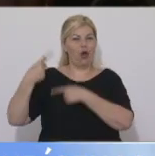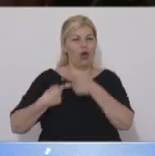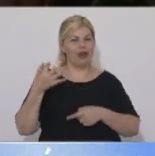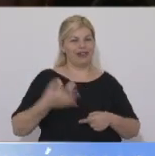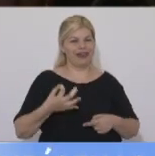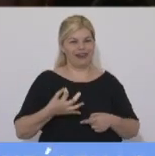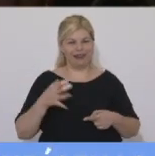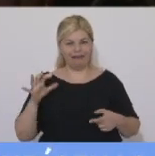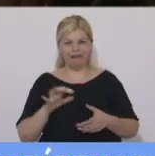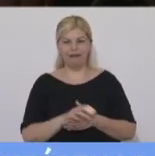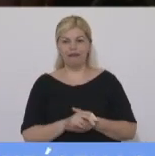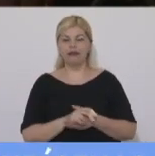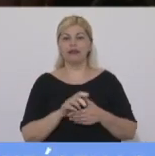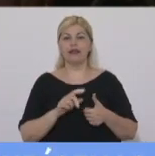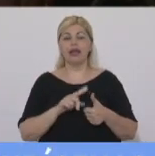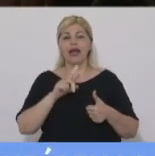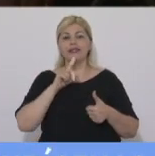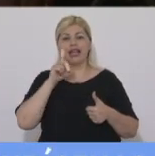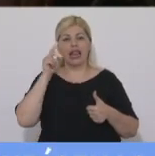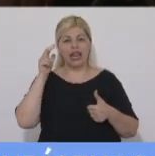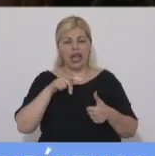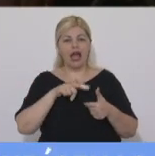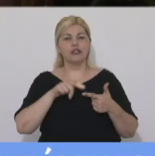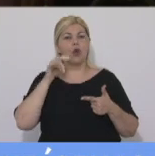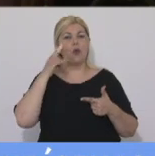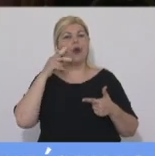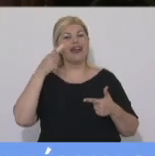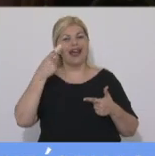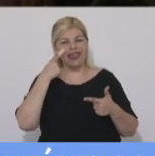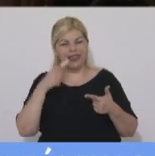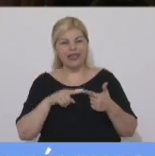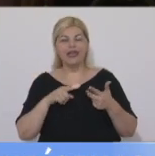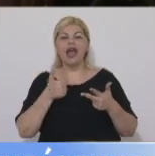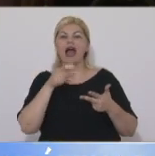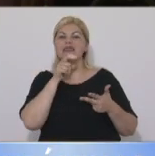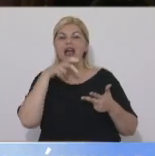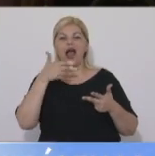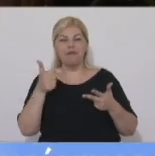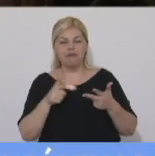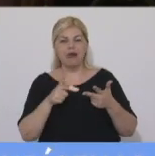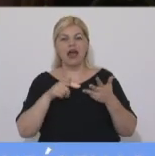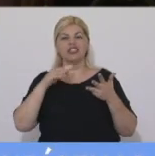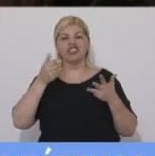Los Tilián, los Tonocoté, los Guaraní, los Atacama, los Chané,